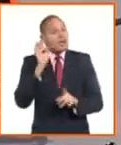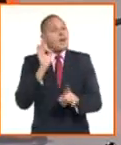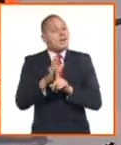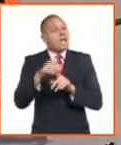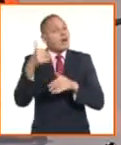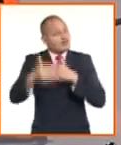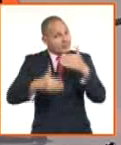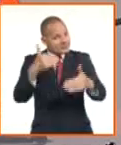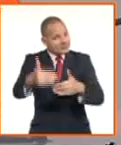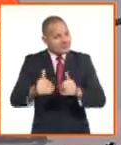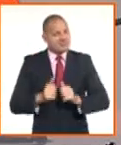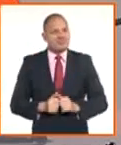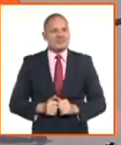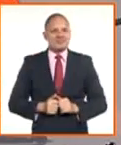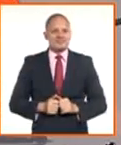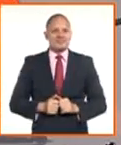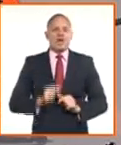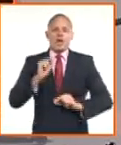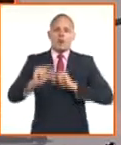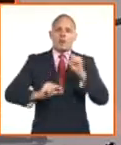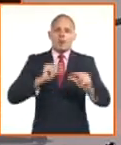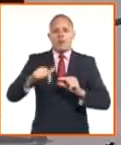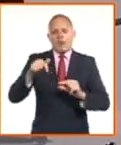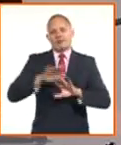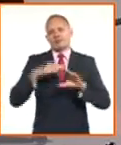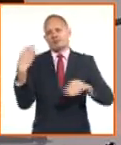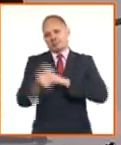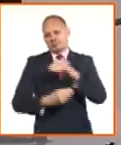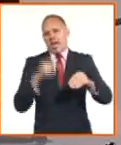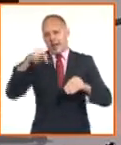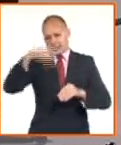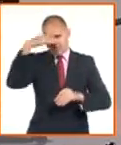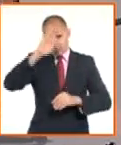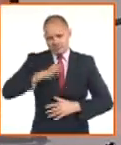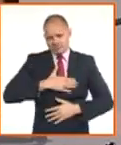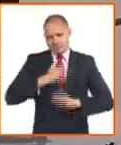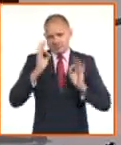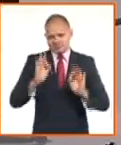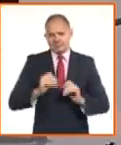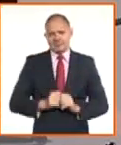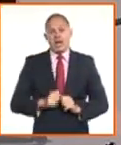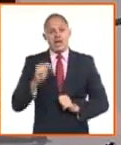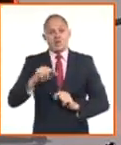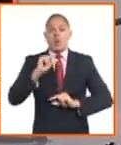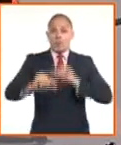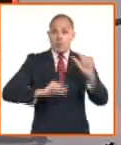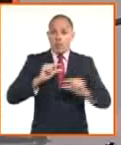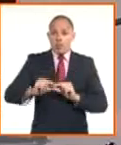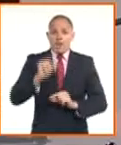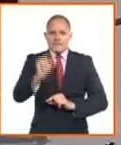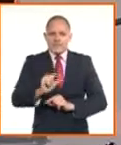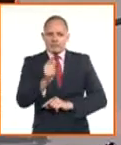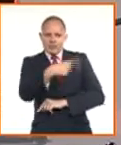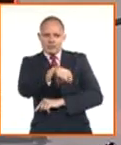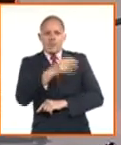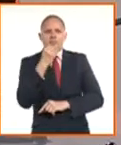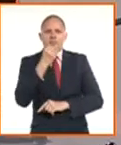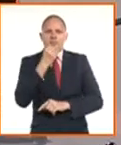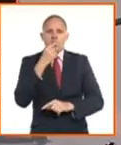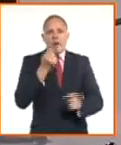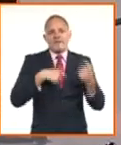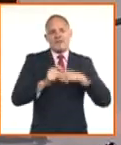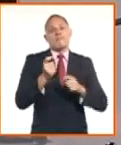proceso hacia la implantación del mercado cambiario en nuestro país, que incentive, por supuesto, la compra y venta de divisas